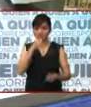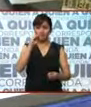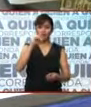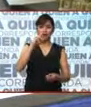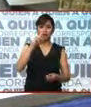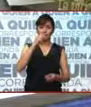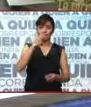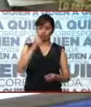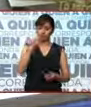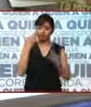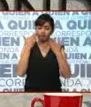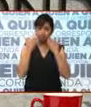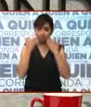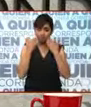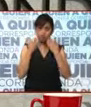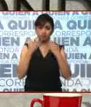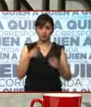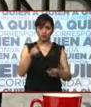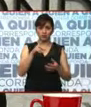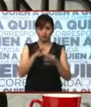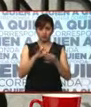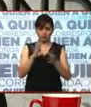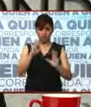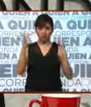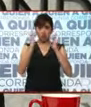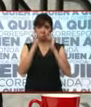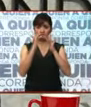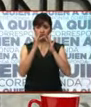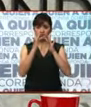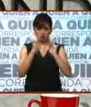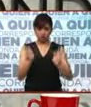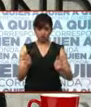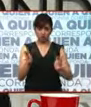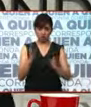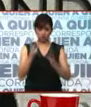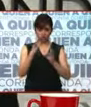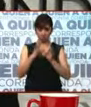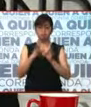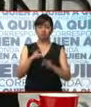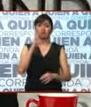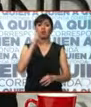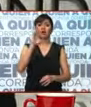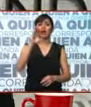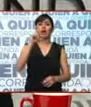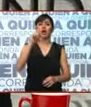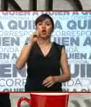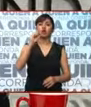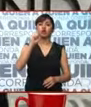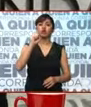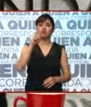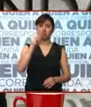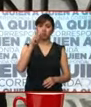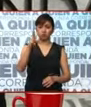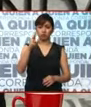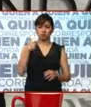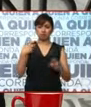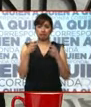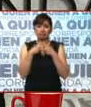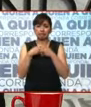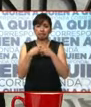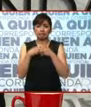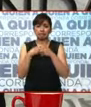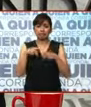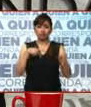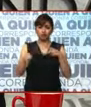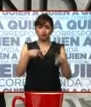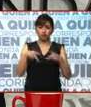amables. Bueno, viven en el... ¿Ya está en el enlace? ¿Sí? ¿Ya estamos listos? A ver, vamos con Carlos Guerrero. Estamos todos un poco nerviosones por lo